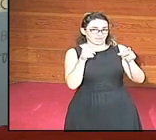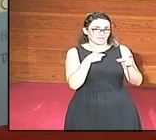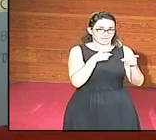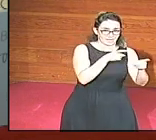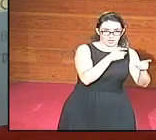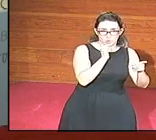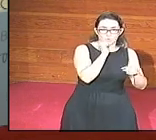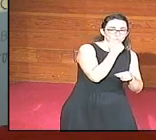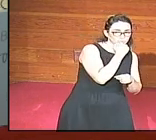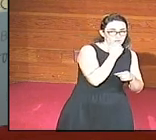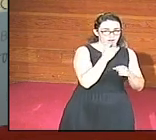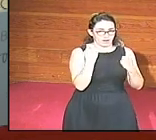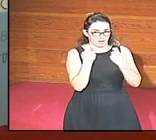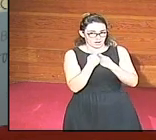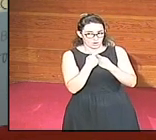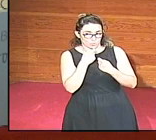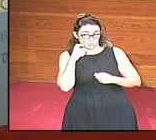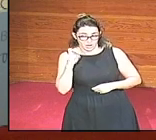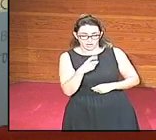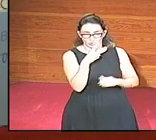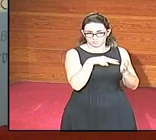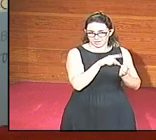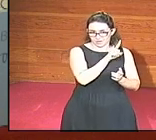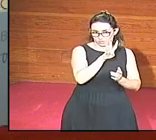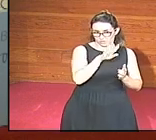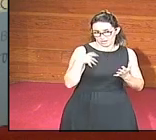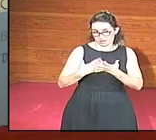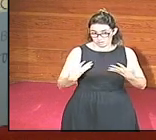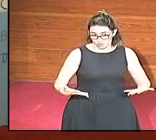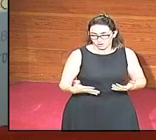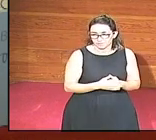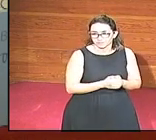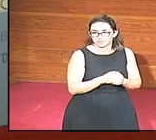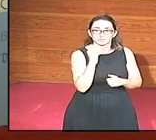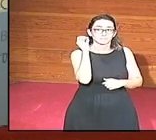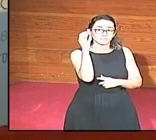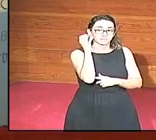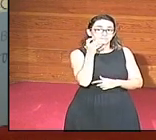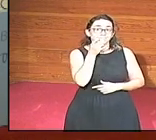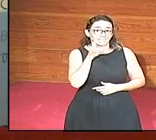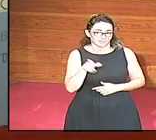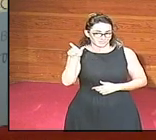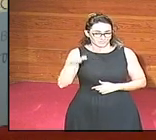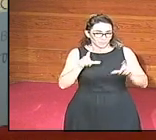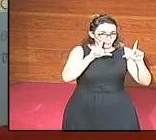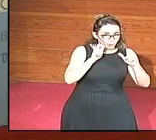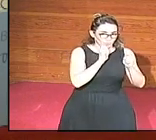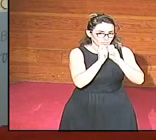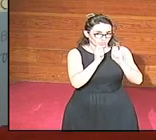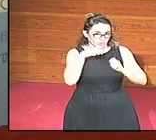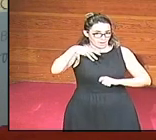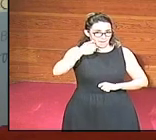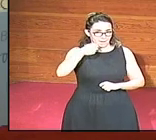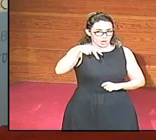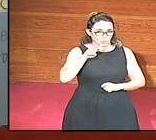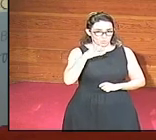la actualidad, y la conferencia va a ser dada por el fotoperiodista Manu Bravo.